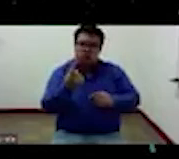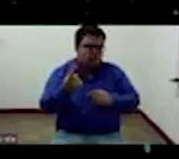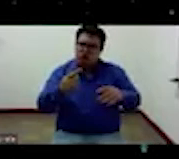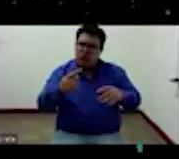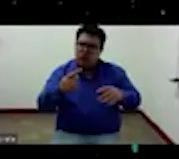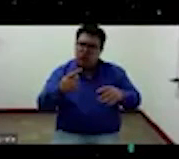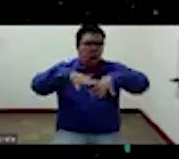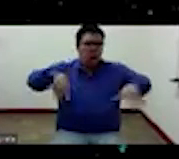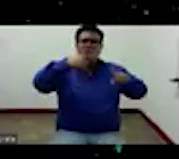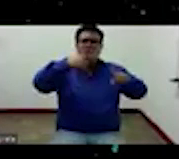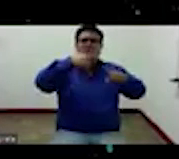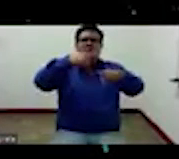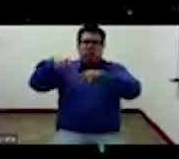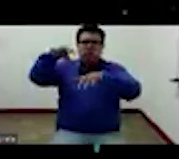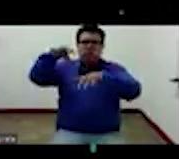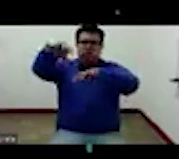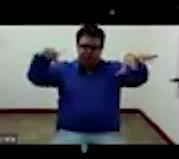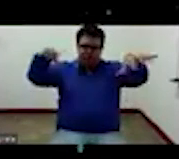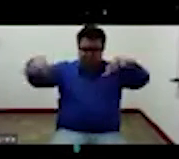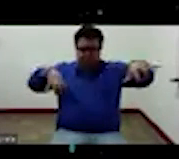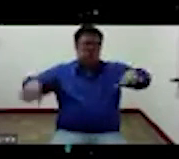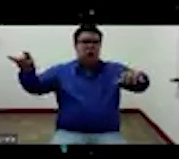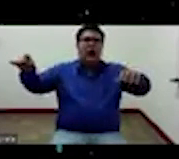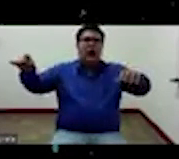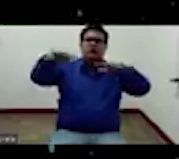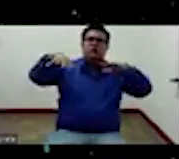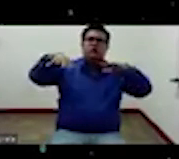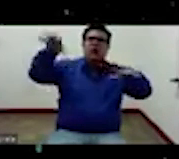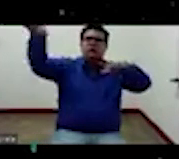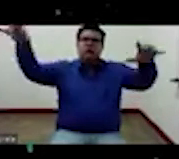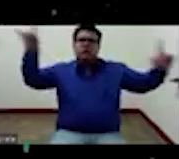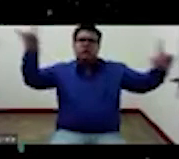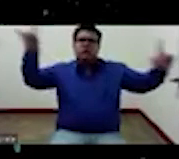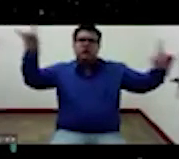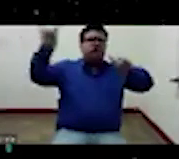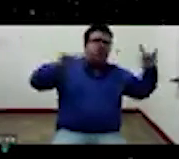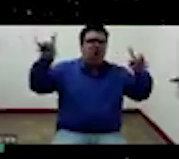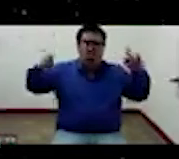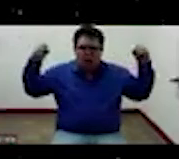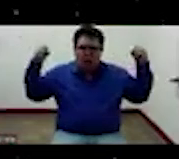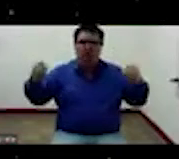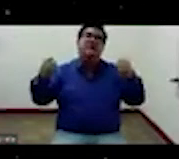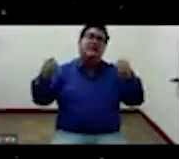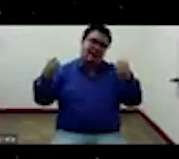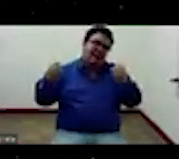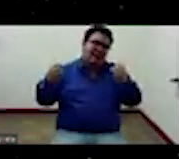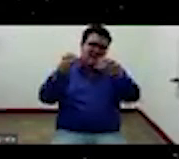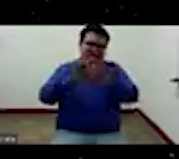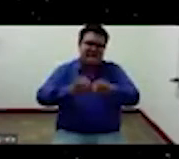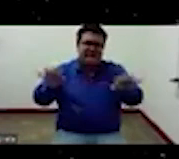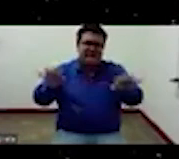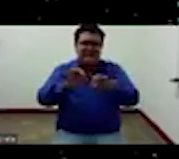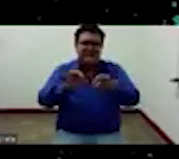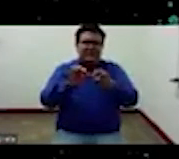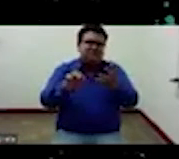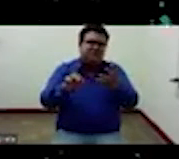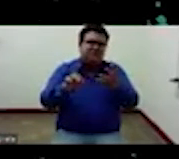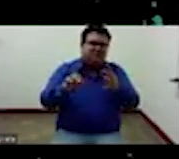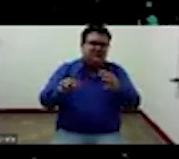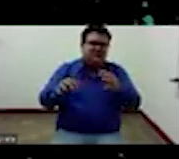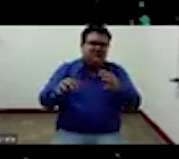ruido de una manera salvaje, tremenda, y que durara cada estrépito 4